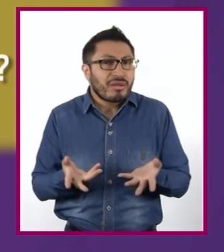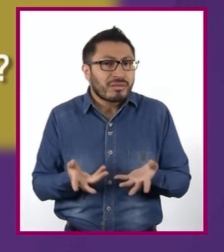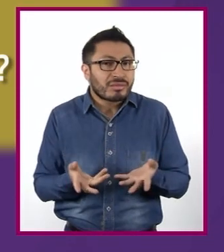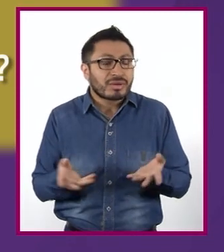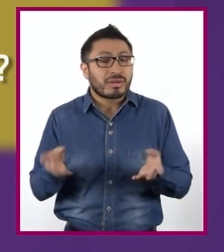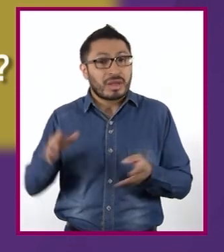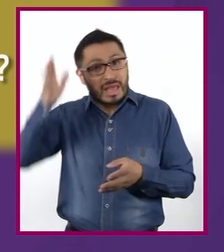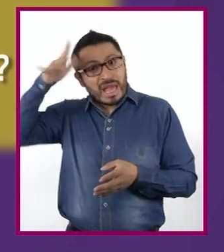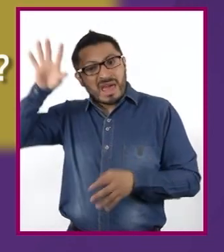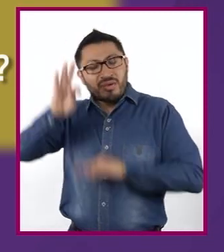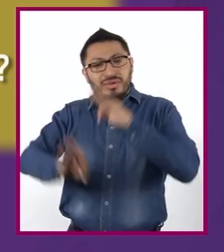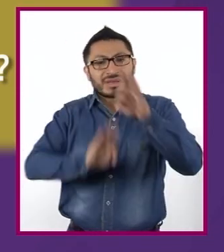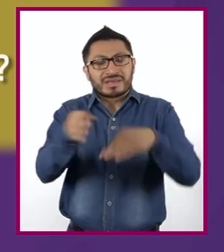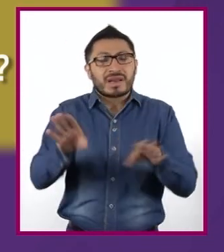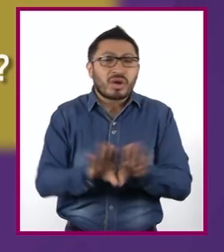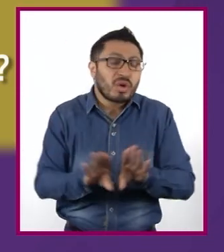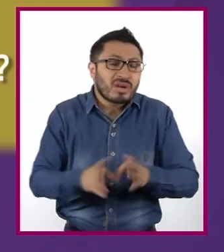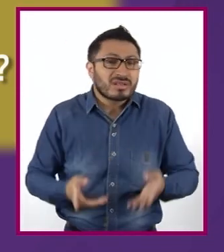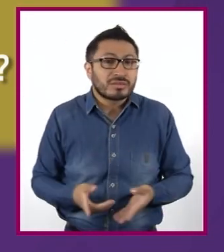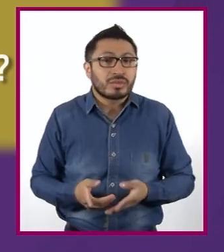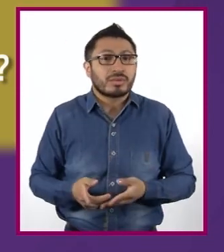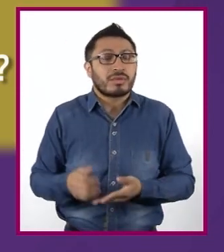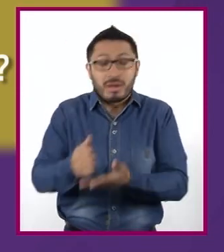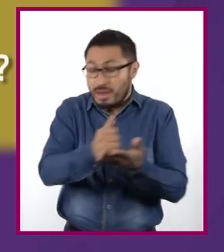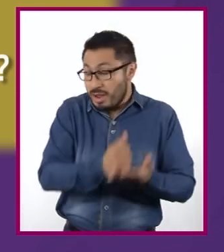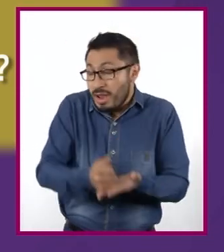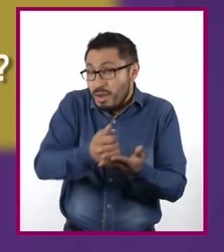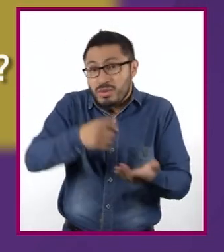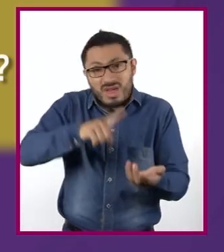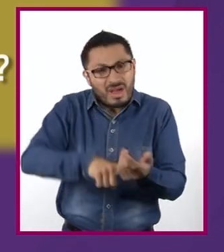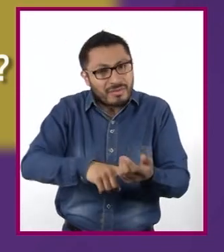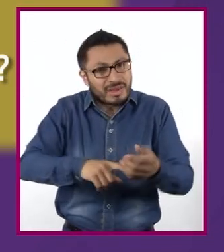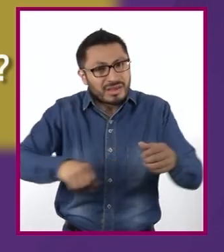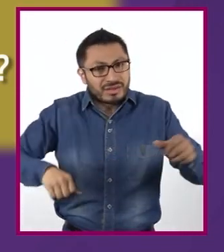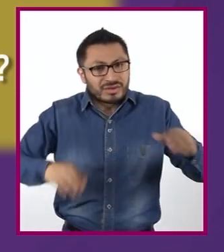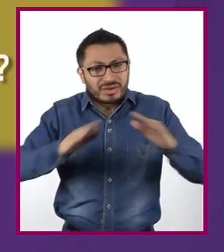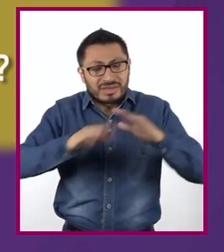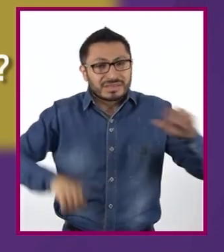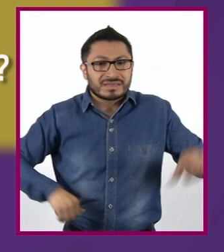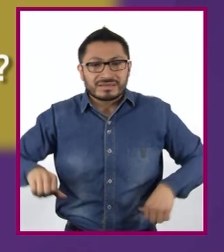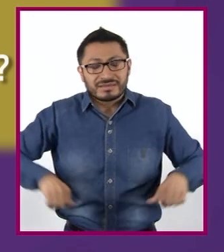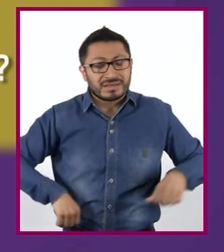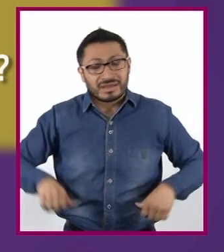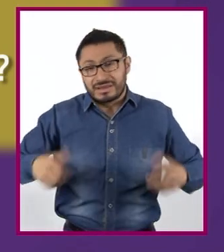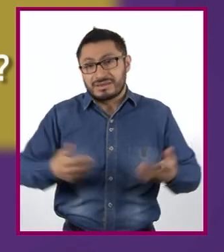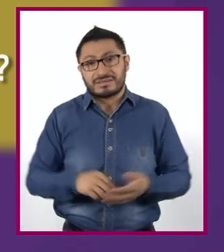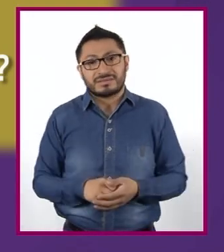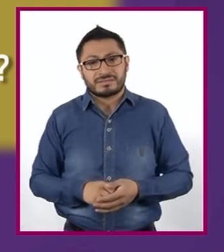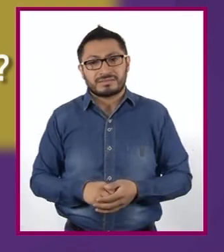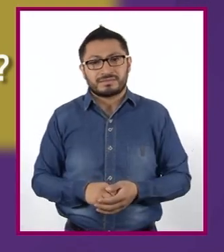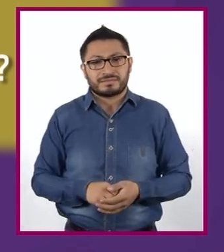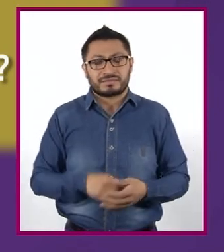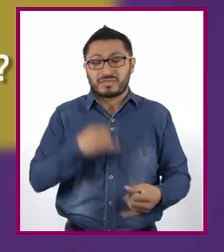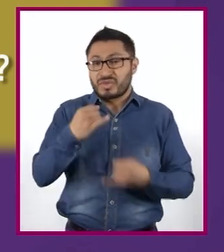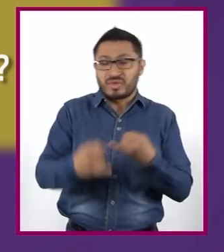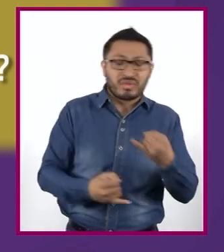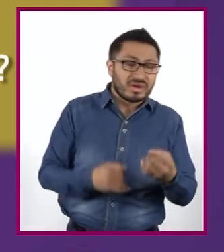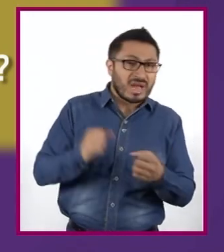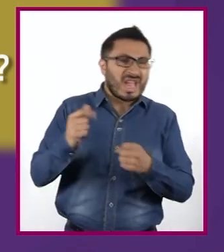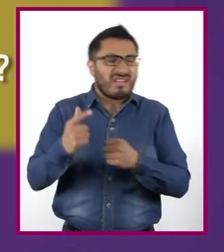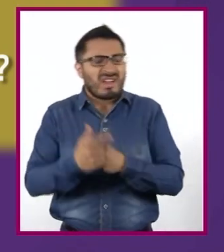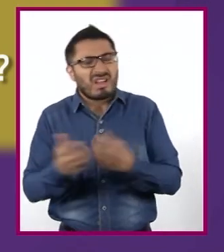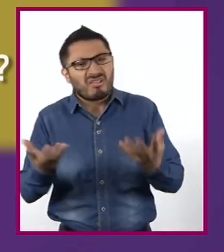trataban los adultos? ¿Colaboran en las actividades del hogar? ¿Podían dedicar algún tiempo al ocio o al